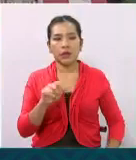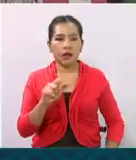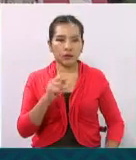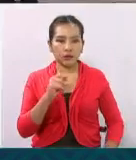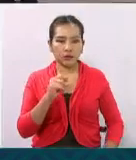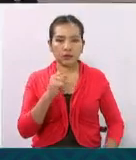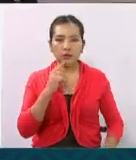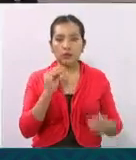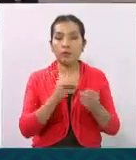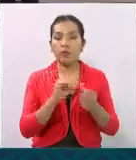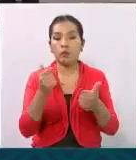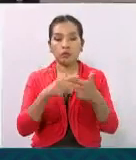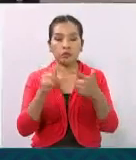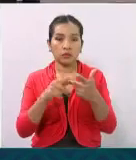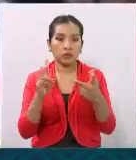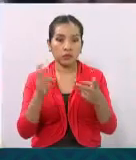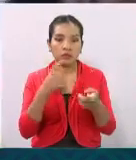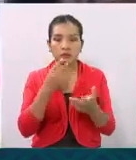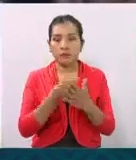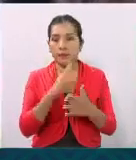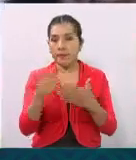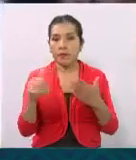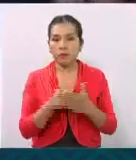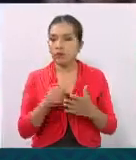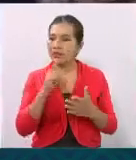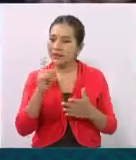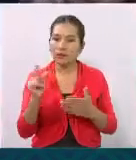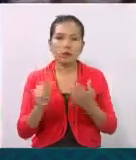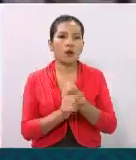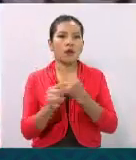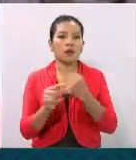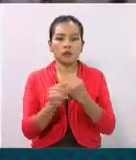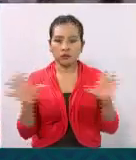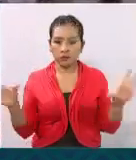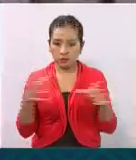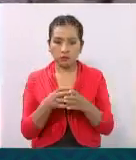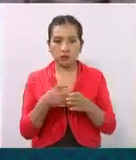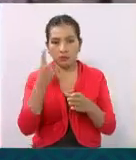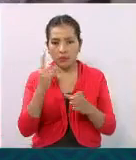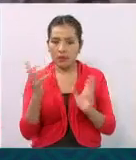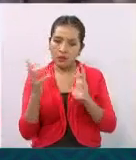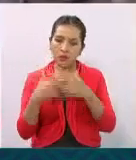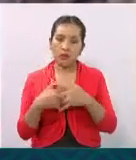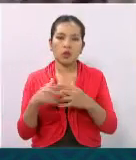adicional, quiere decir que este dinero tiene que estar garantizado al dólar,